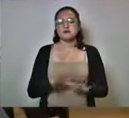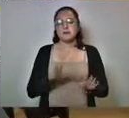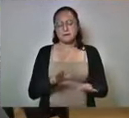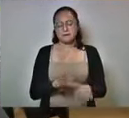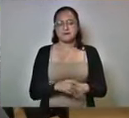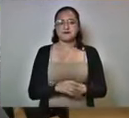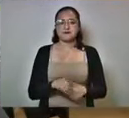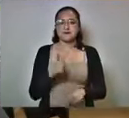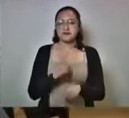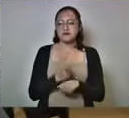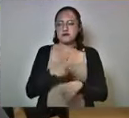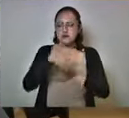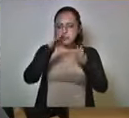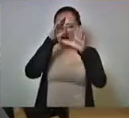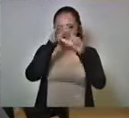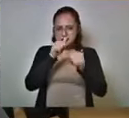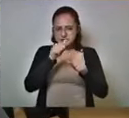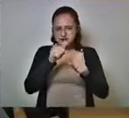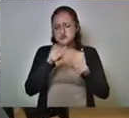a las...